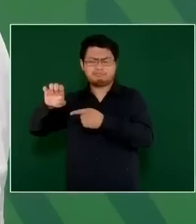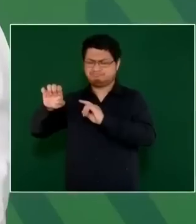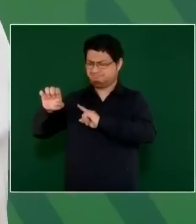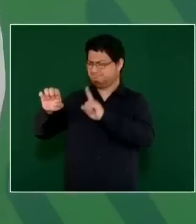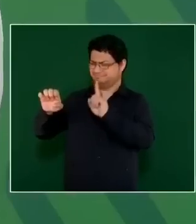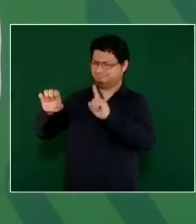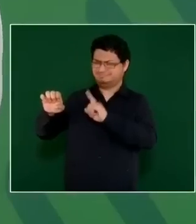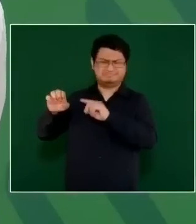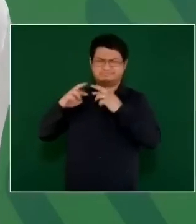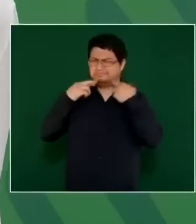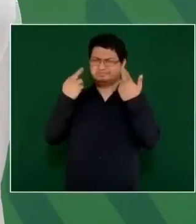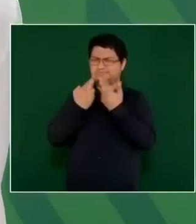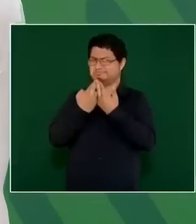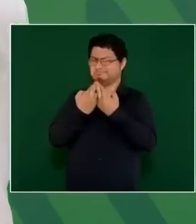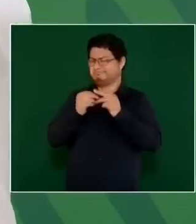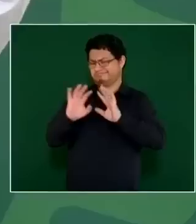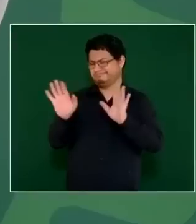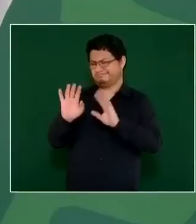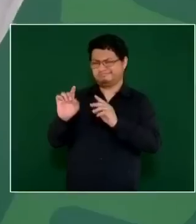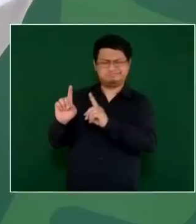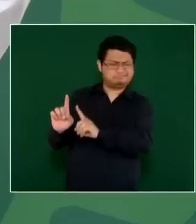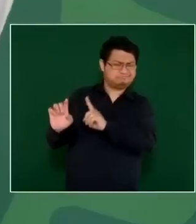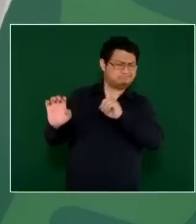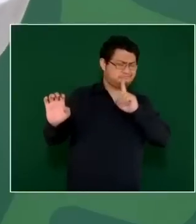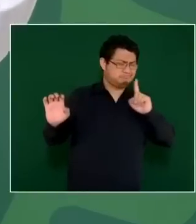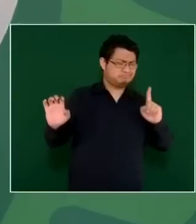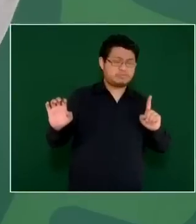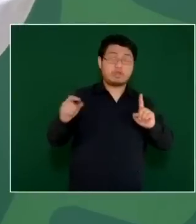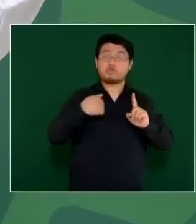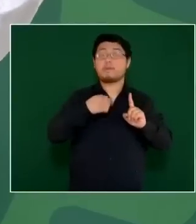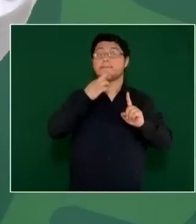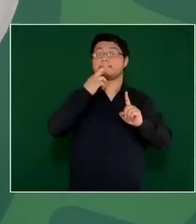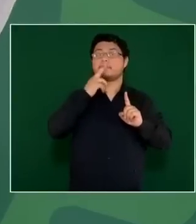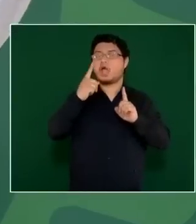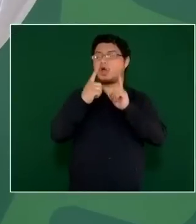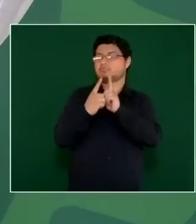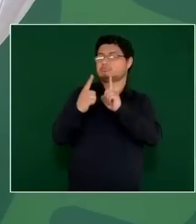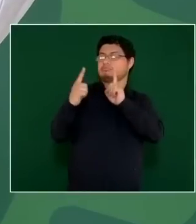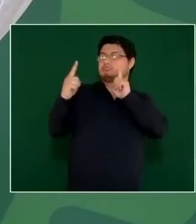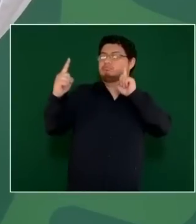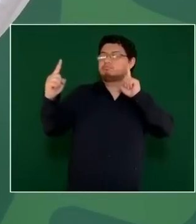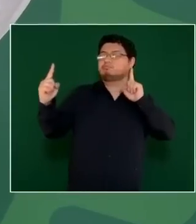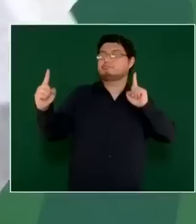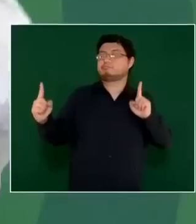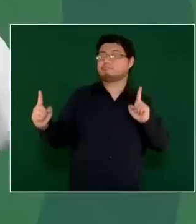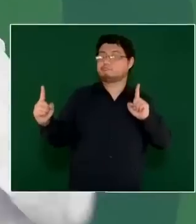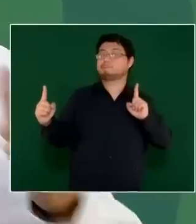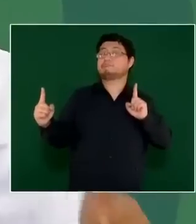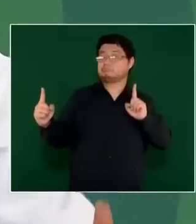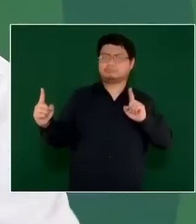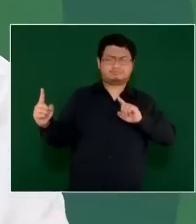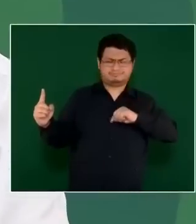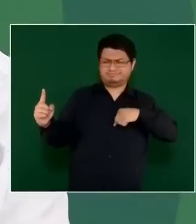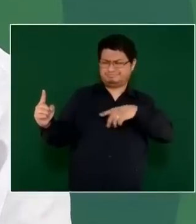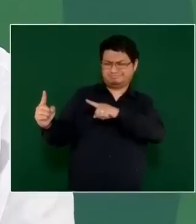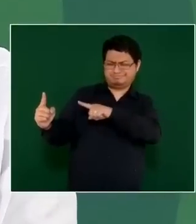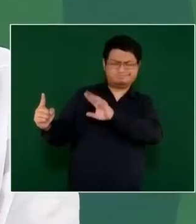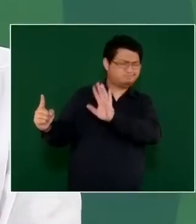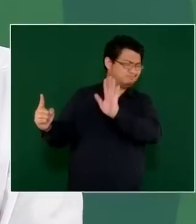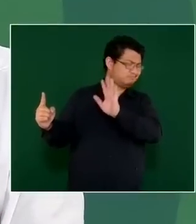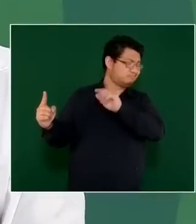ni siempre procure mantener distancia con ellos y no creerles